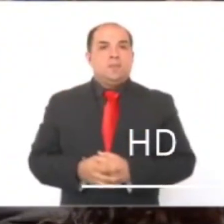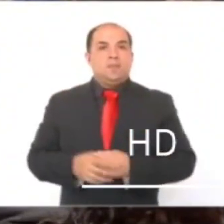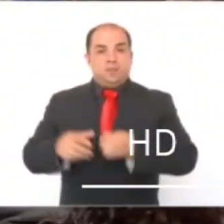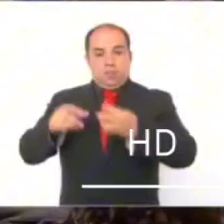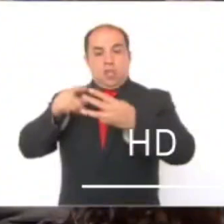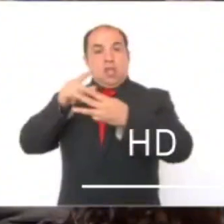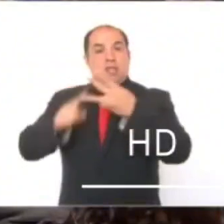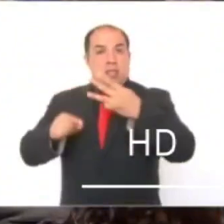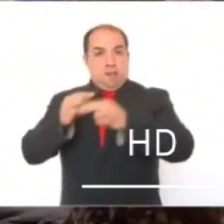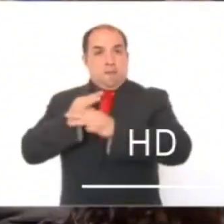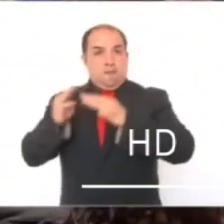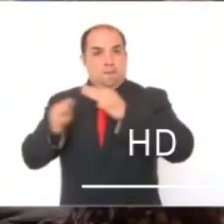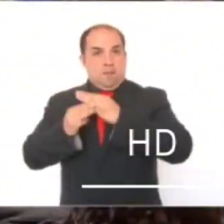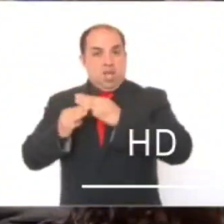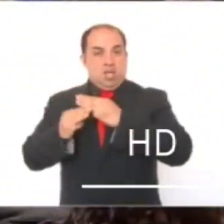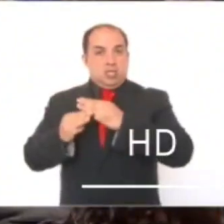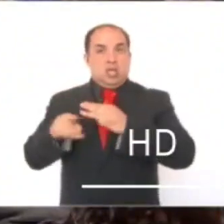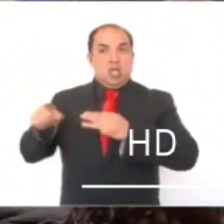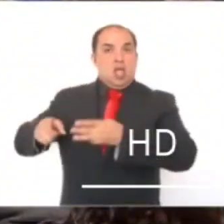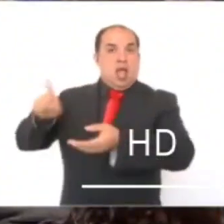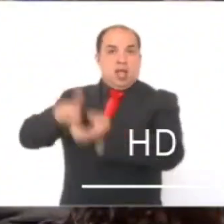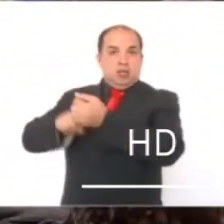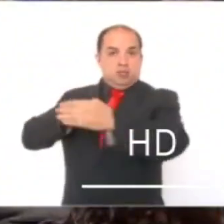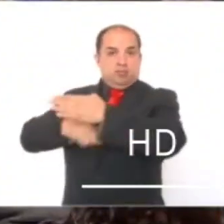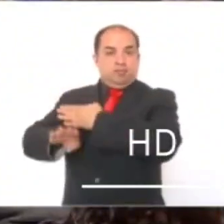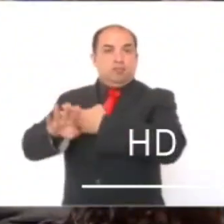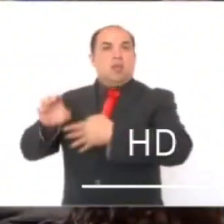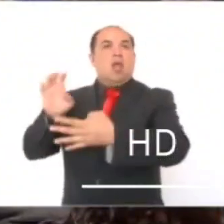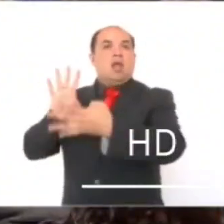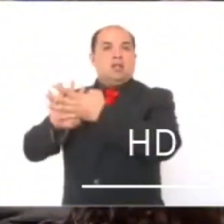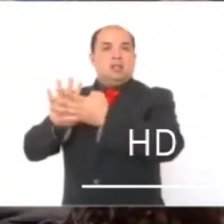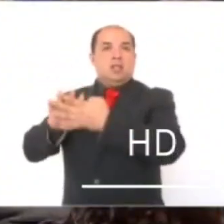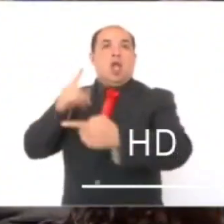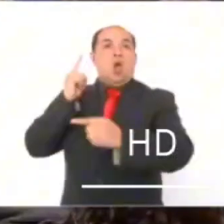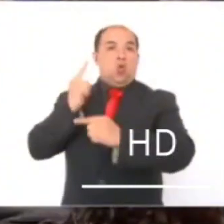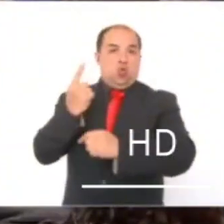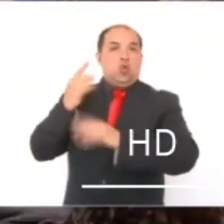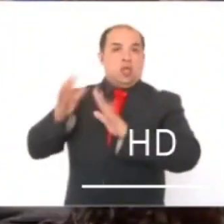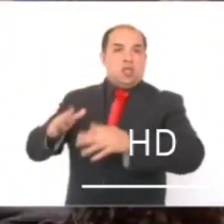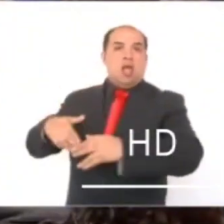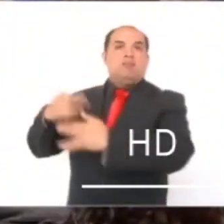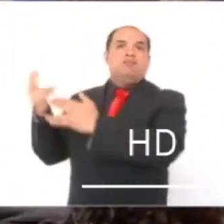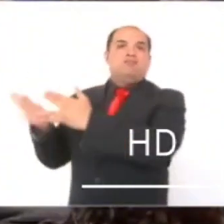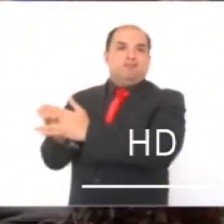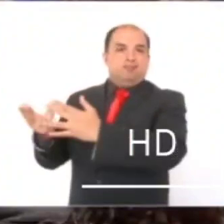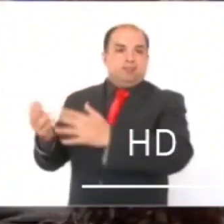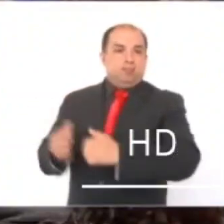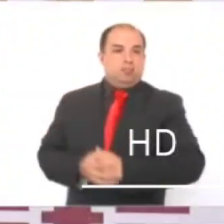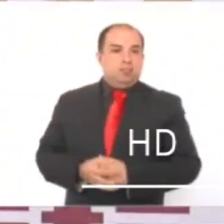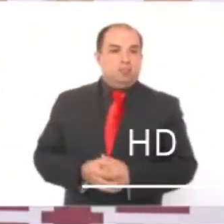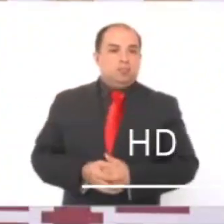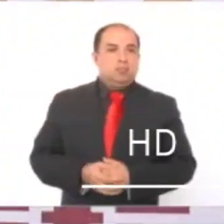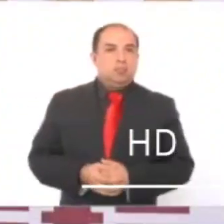3 materiales estaban en prisión preventiva y a uno ya me lo mataron.